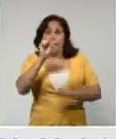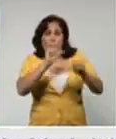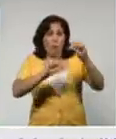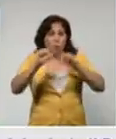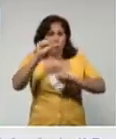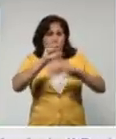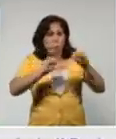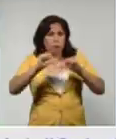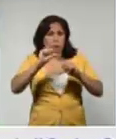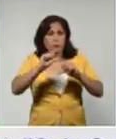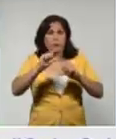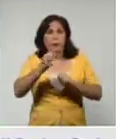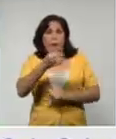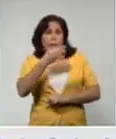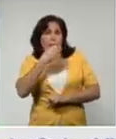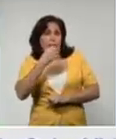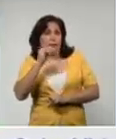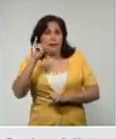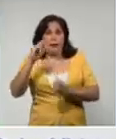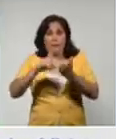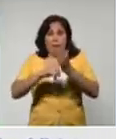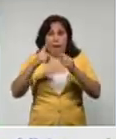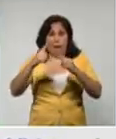Instituto de Medicina Tropical Pedro Curí,